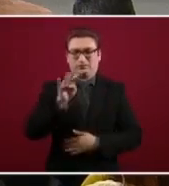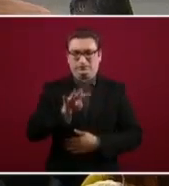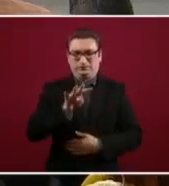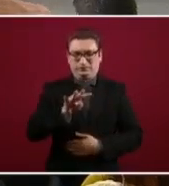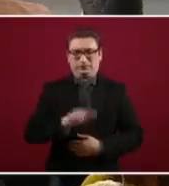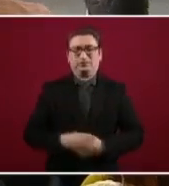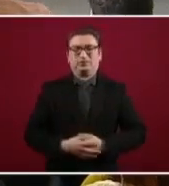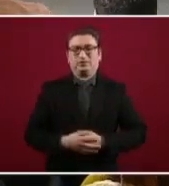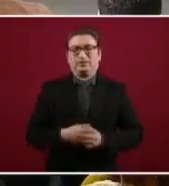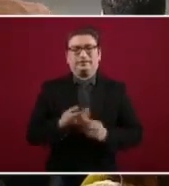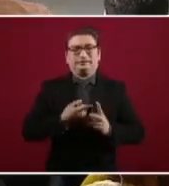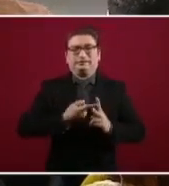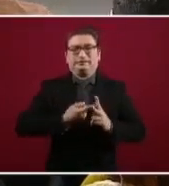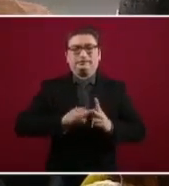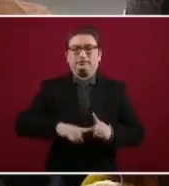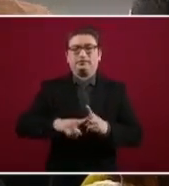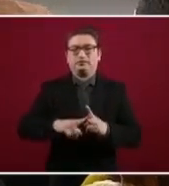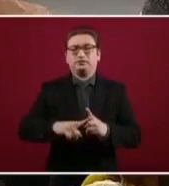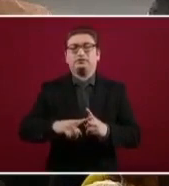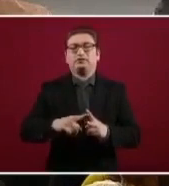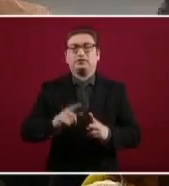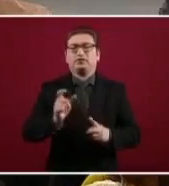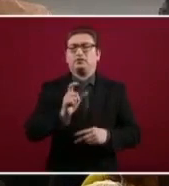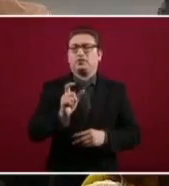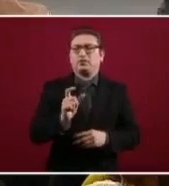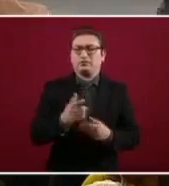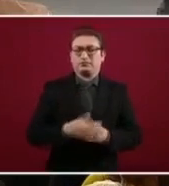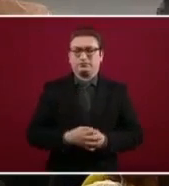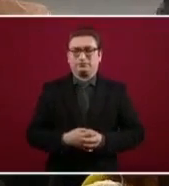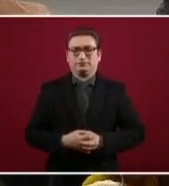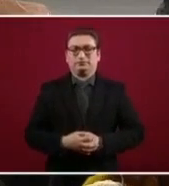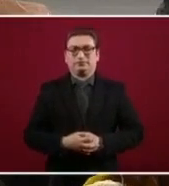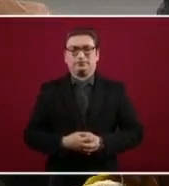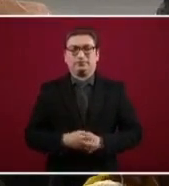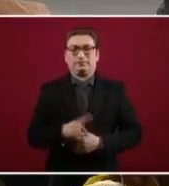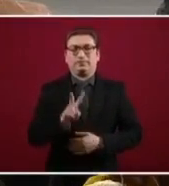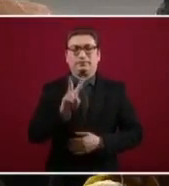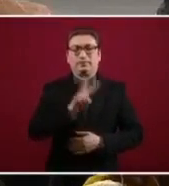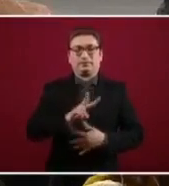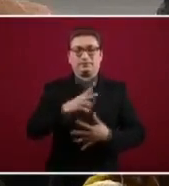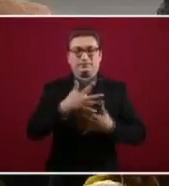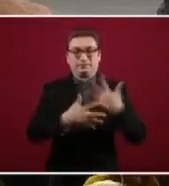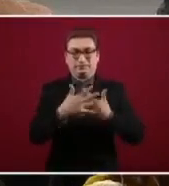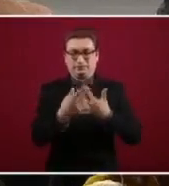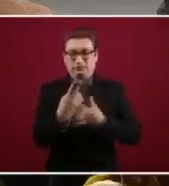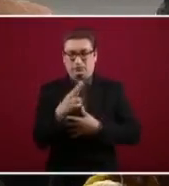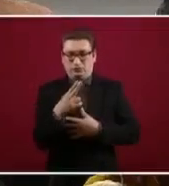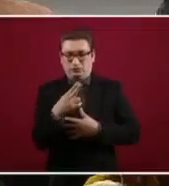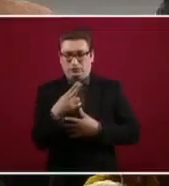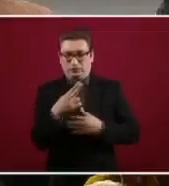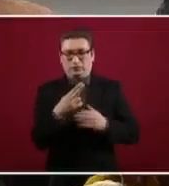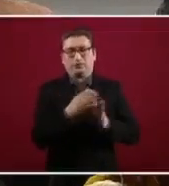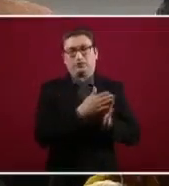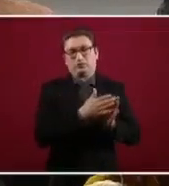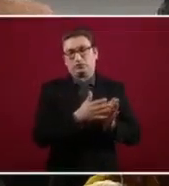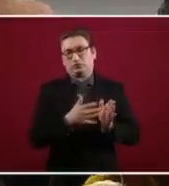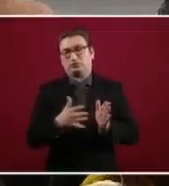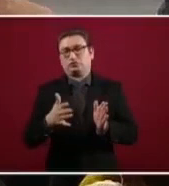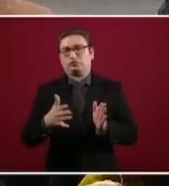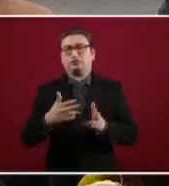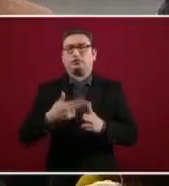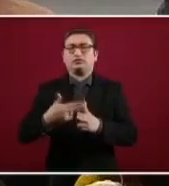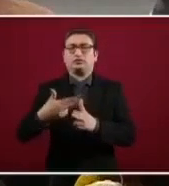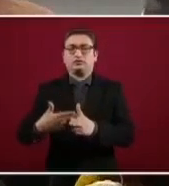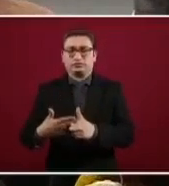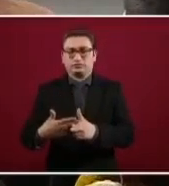que arranca al primer minuto del viernes 15 de noviembre y se extiende hasta